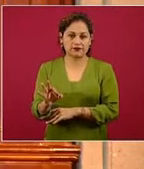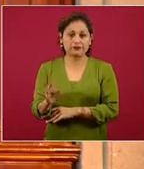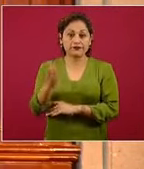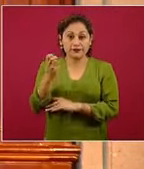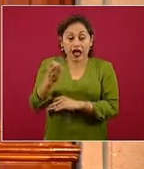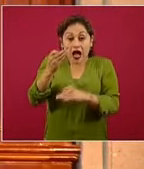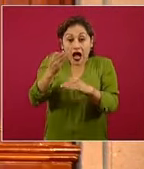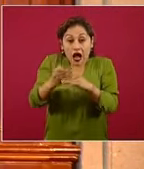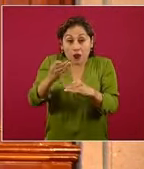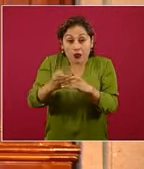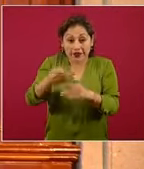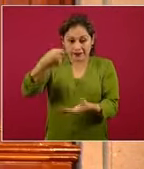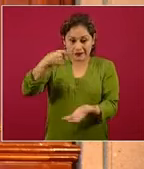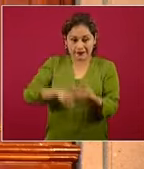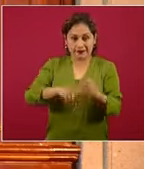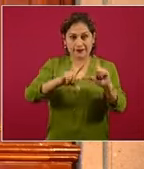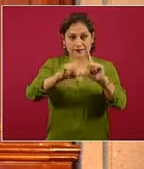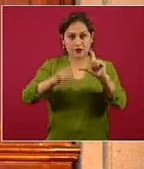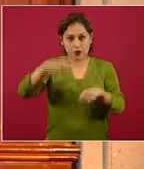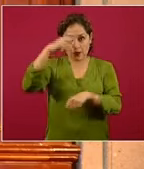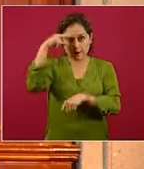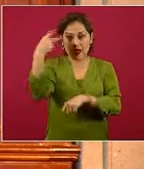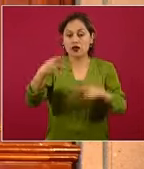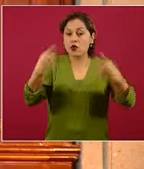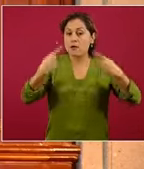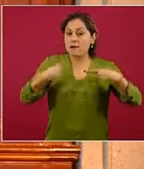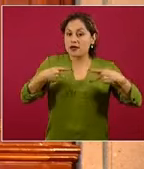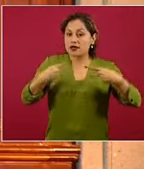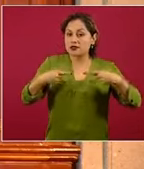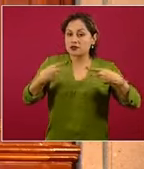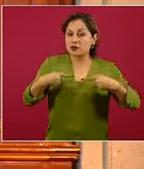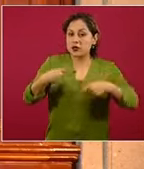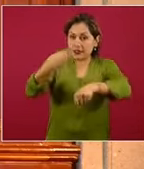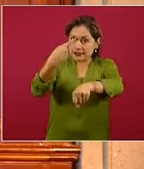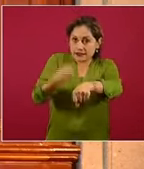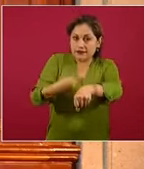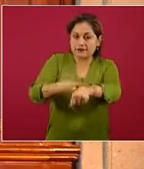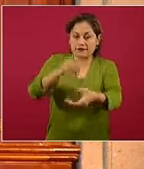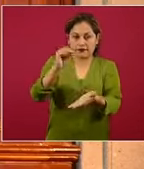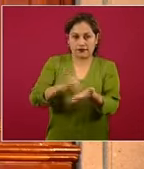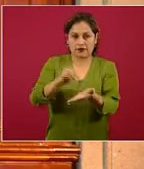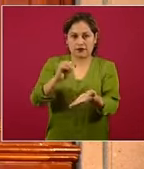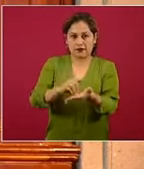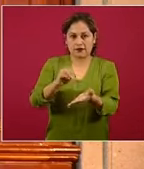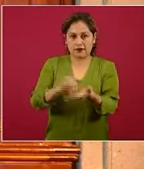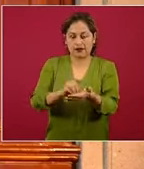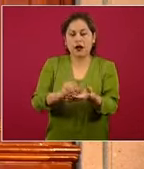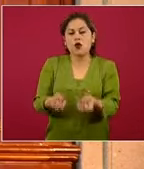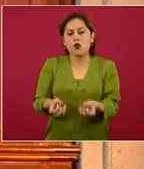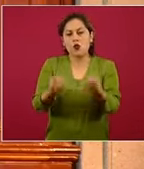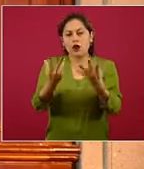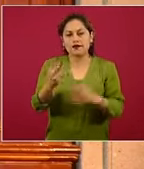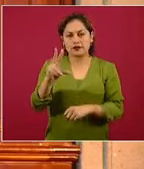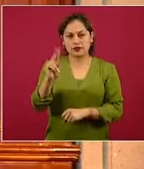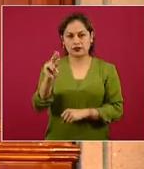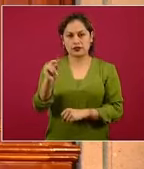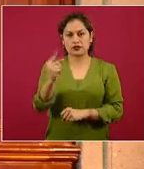epidemia activa en México. Decimos que es la epidemia activa porque es precisamente el grupo de personas, es decir,